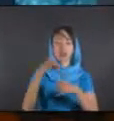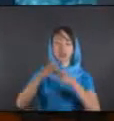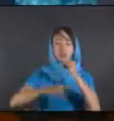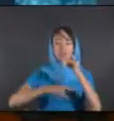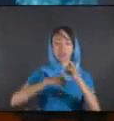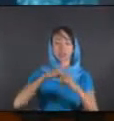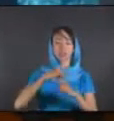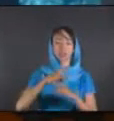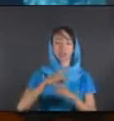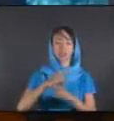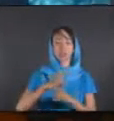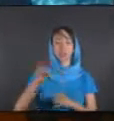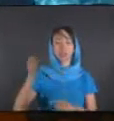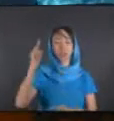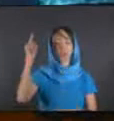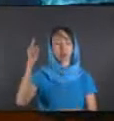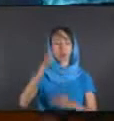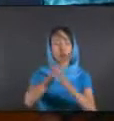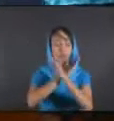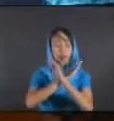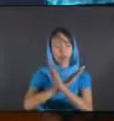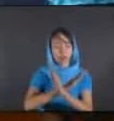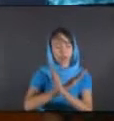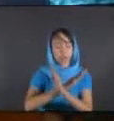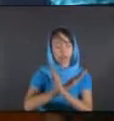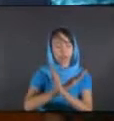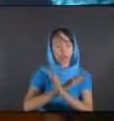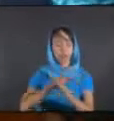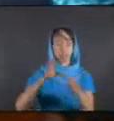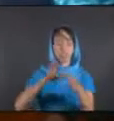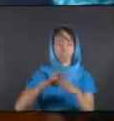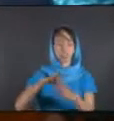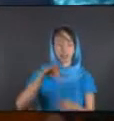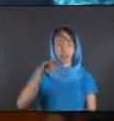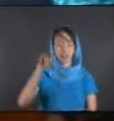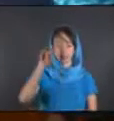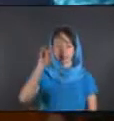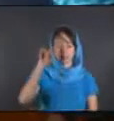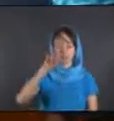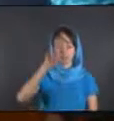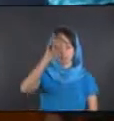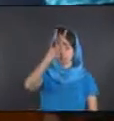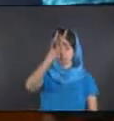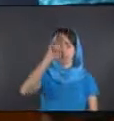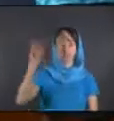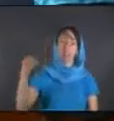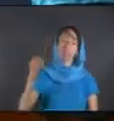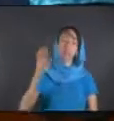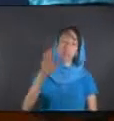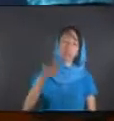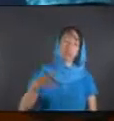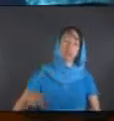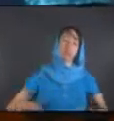Señor, sus hijitos, hijitas, los levantamos delante de ti como una ofrenda,